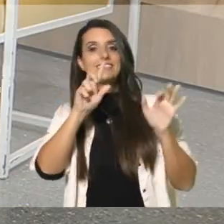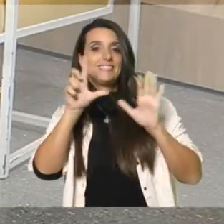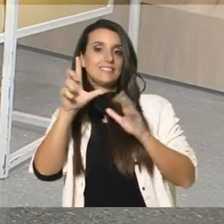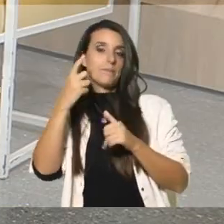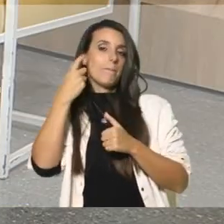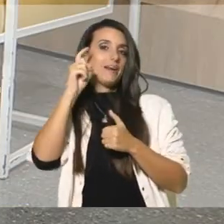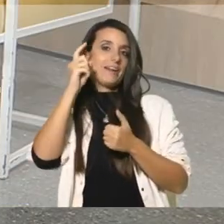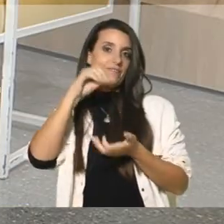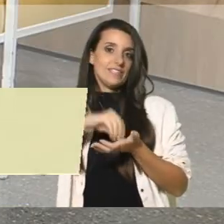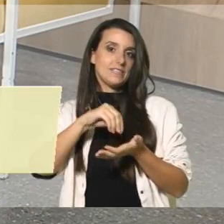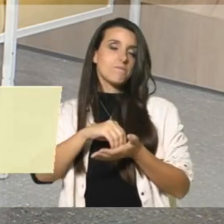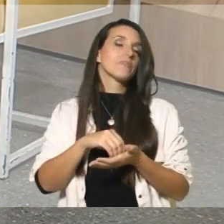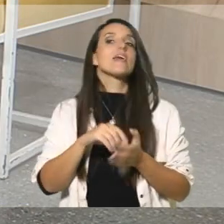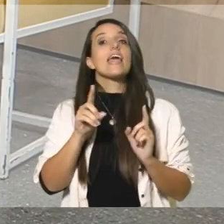2017.